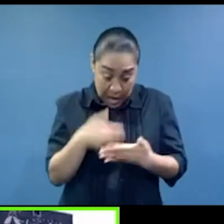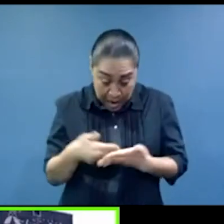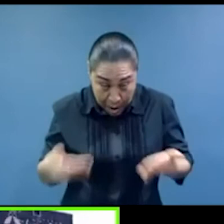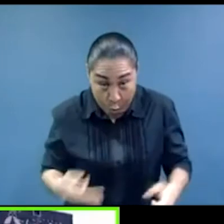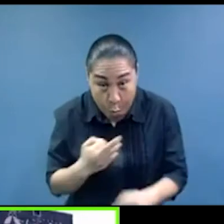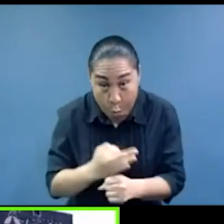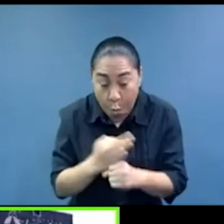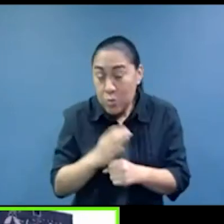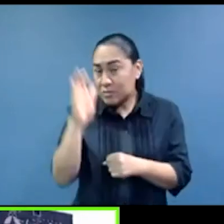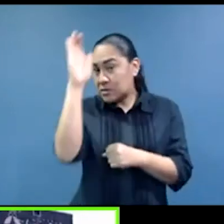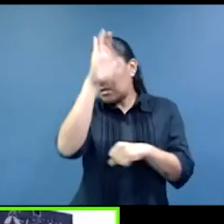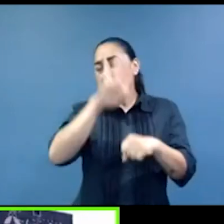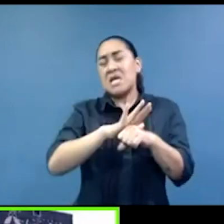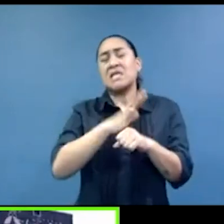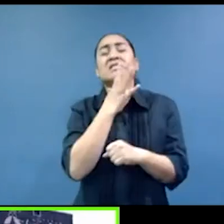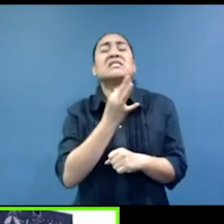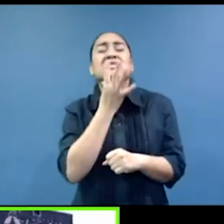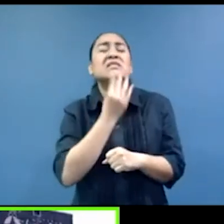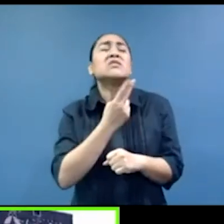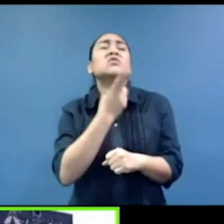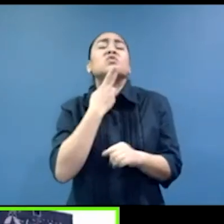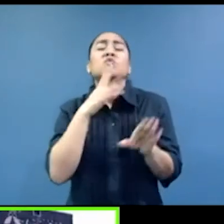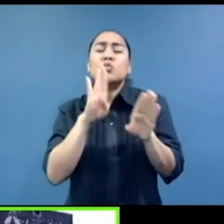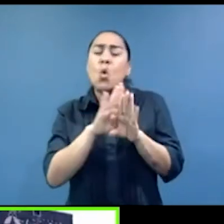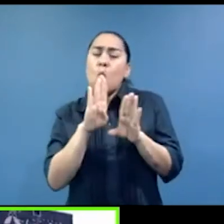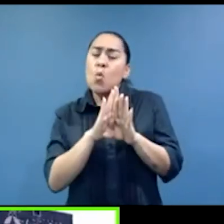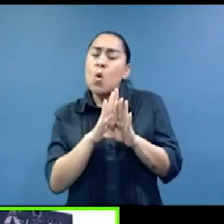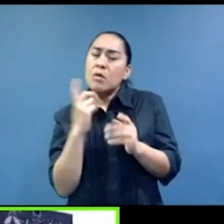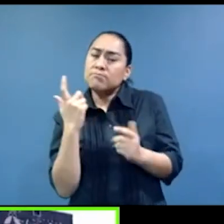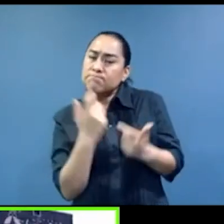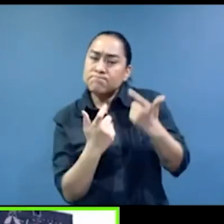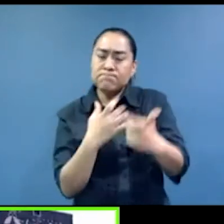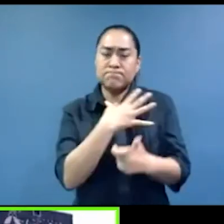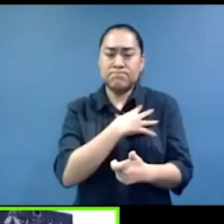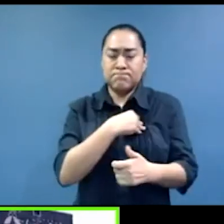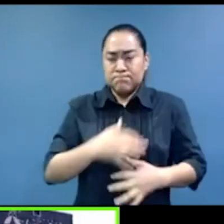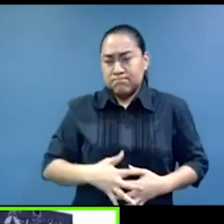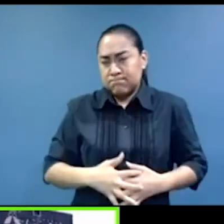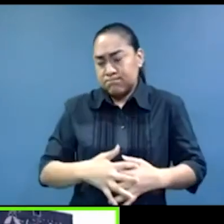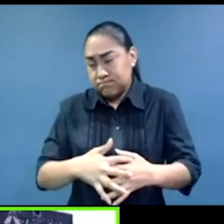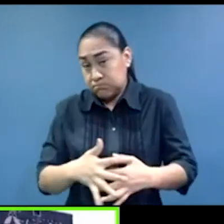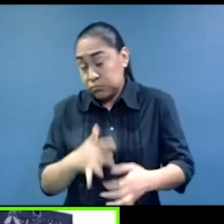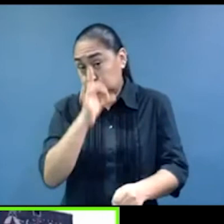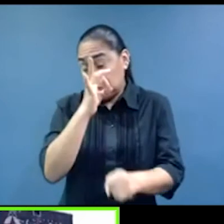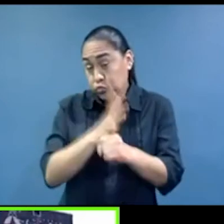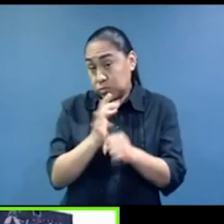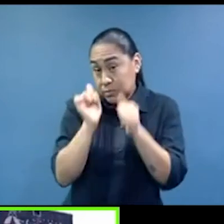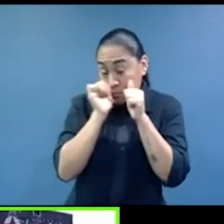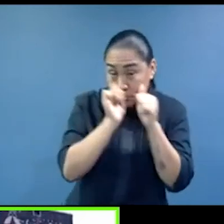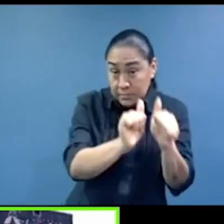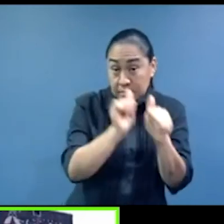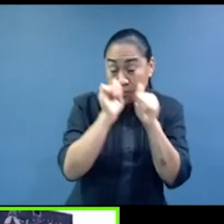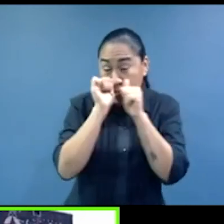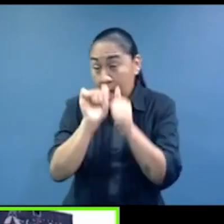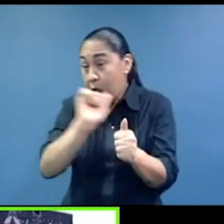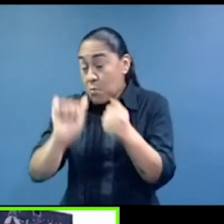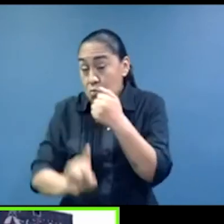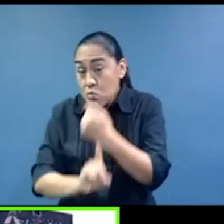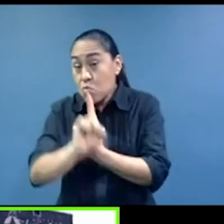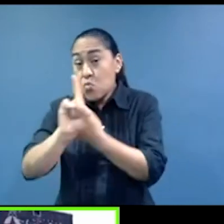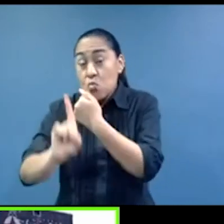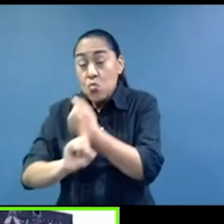y aplicada en materia de reproducción asistida no se enfoca a resolver problemas o situaciones